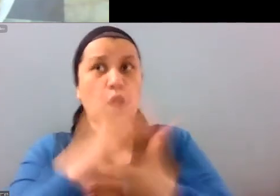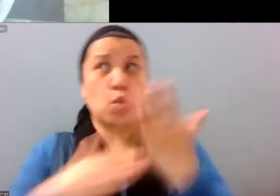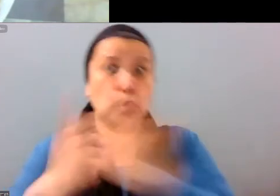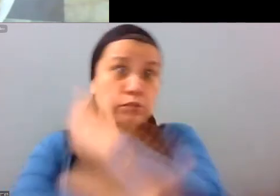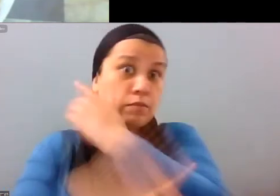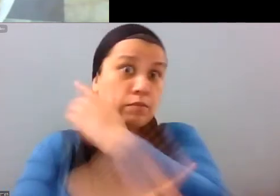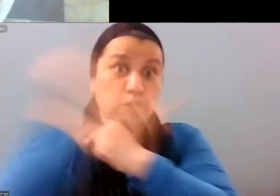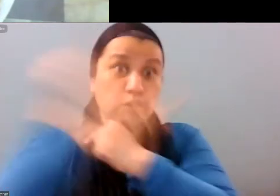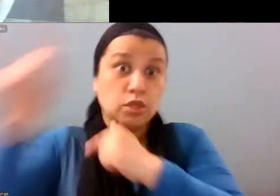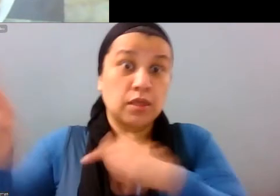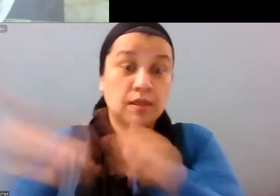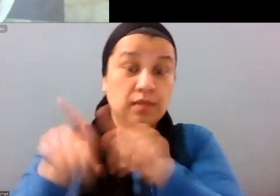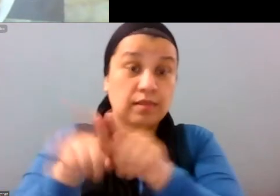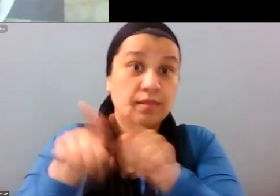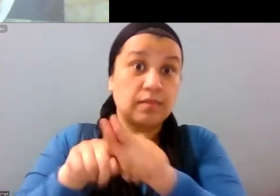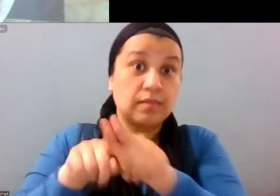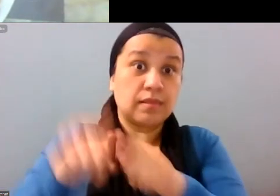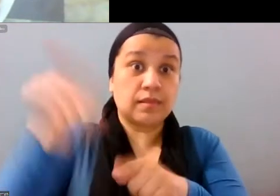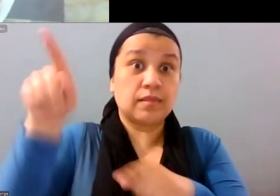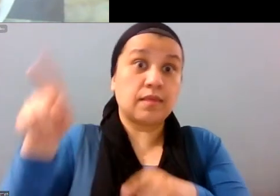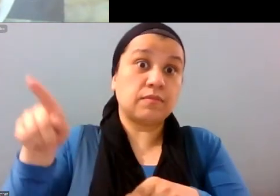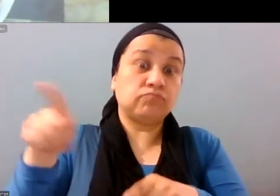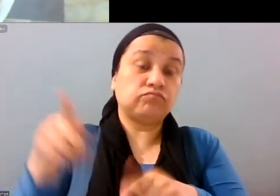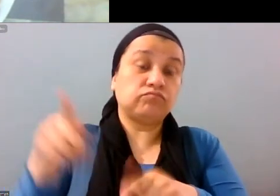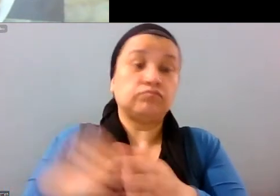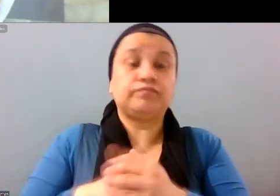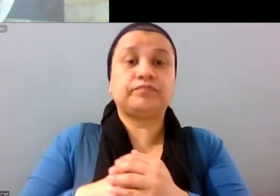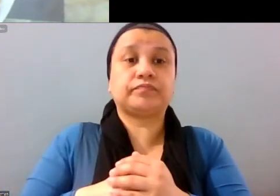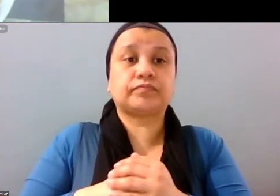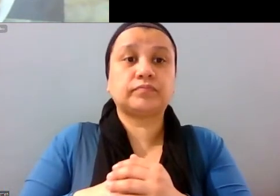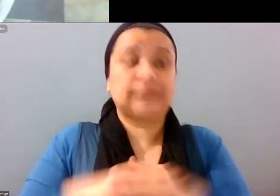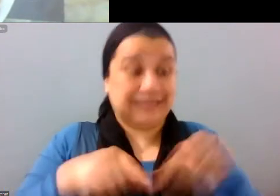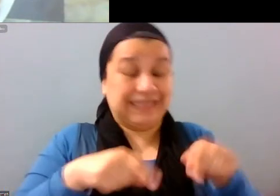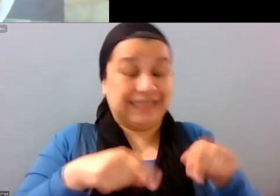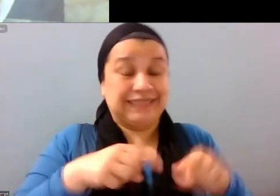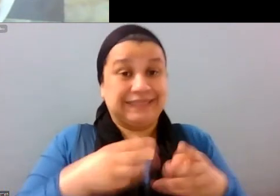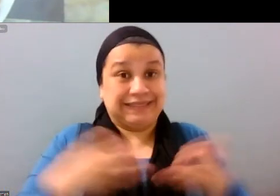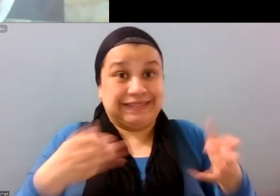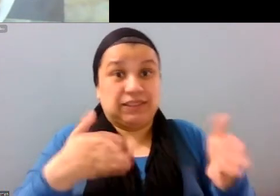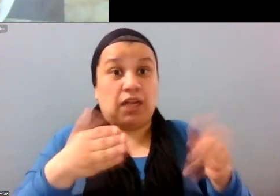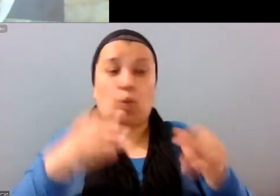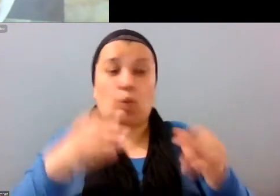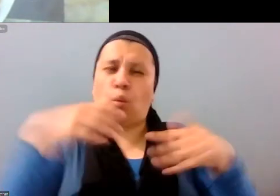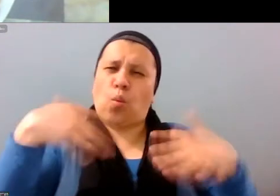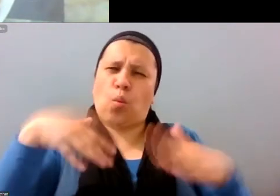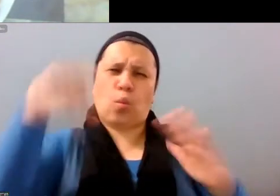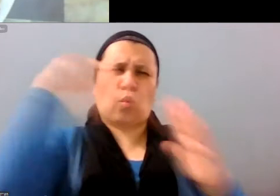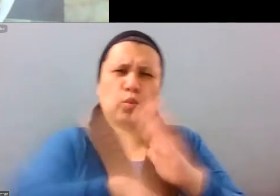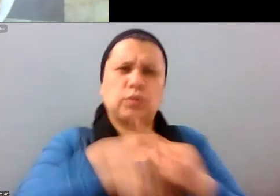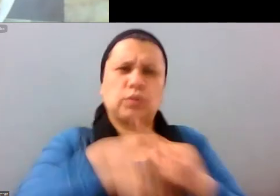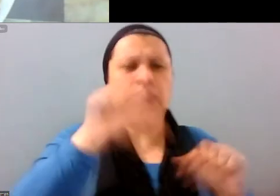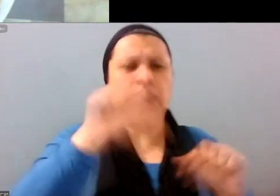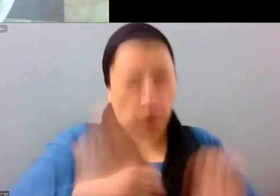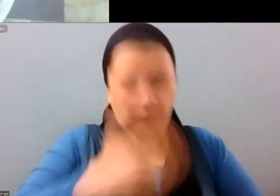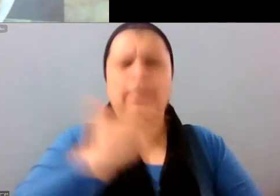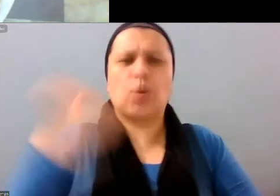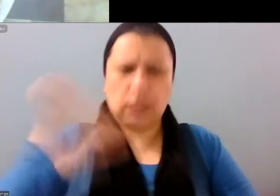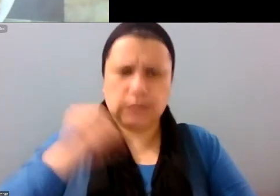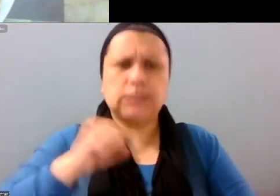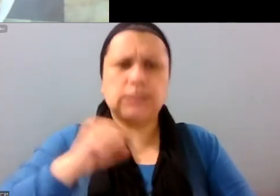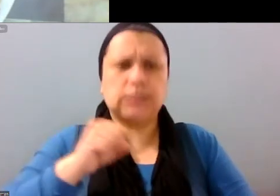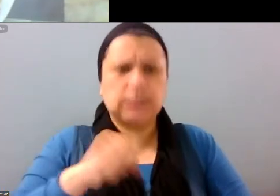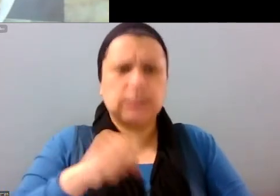más libres de ese proceso y eso es un elemento de fondo que creo que fue una reacción y que hay que mejorarlo y que probablemente es